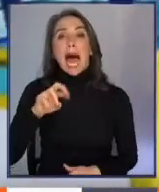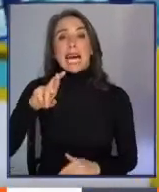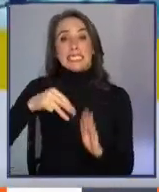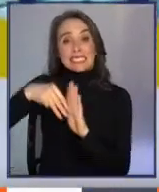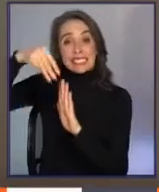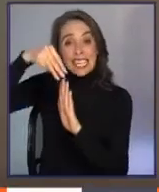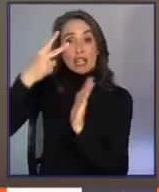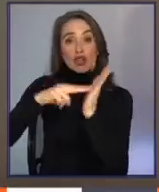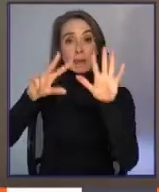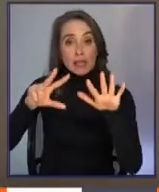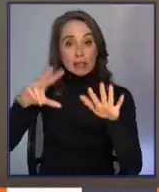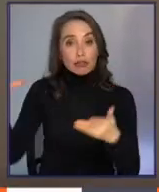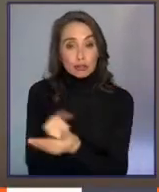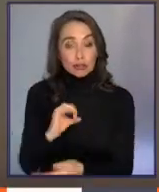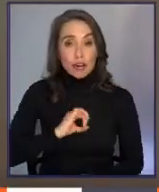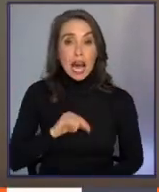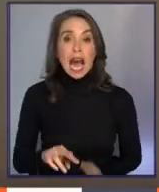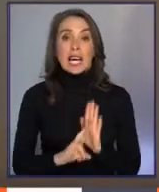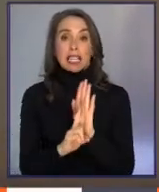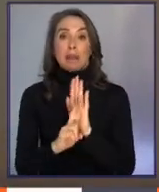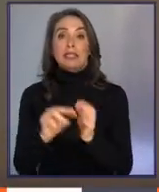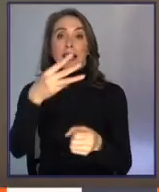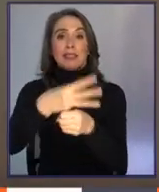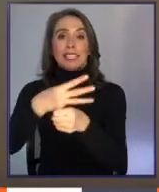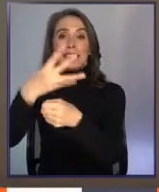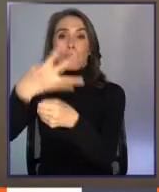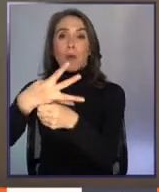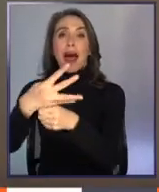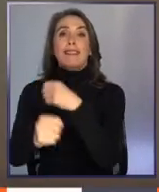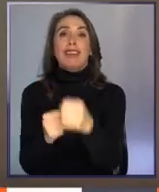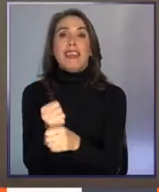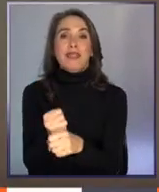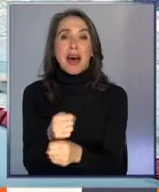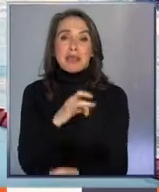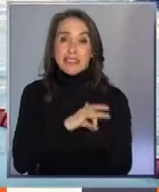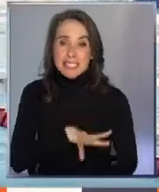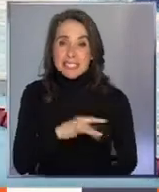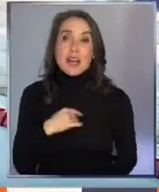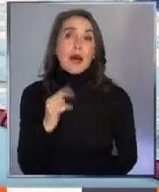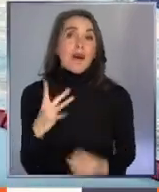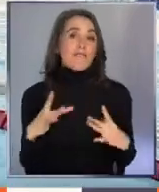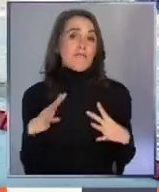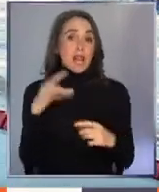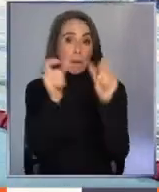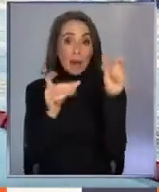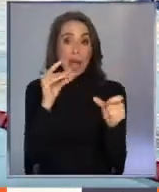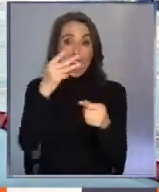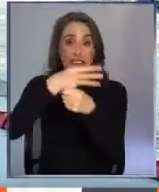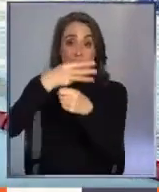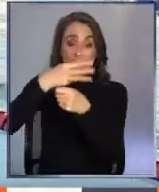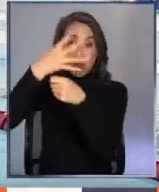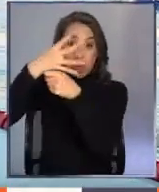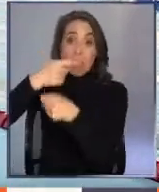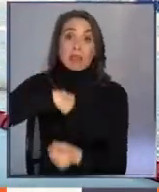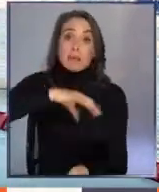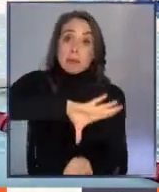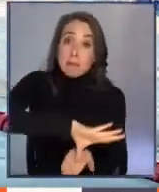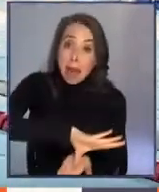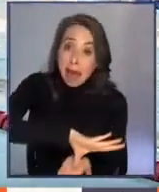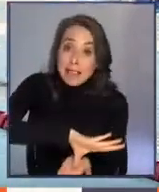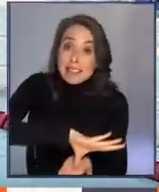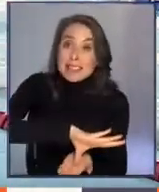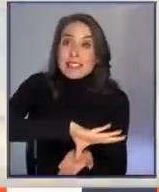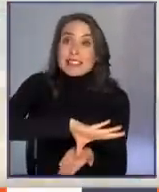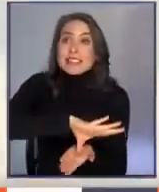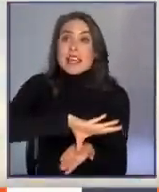2018. Hoy dice representar a la tercera y cuarta edad del país. Primero, feliz que los adultos mayores de mi país estén